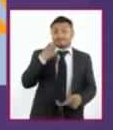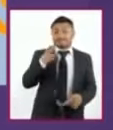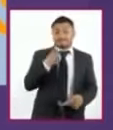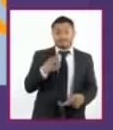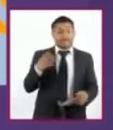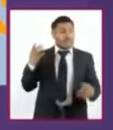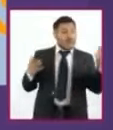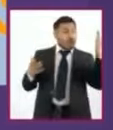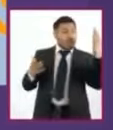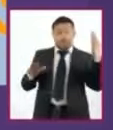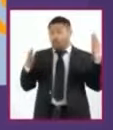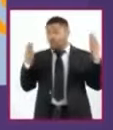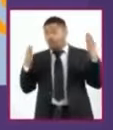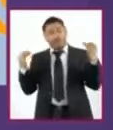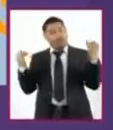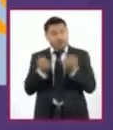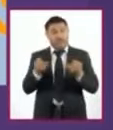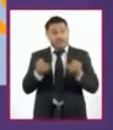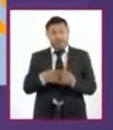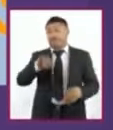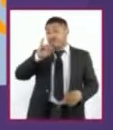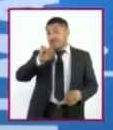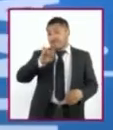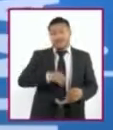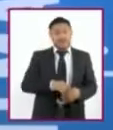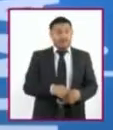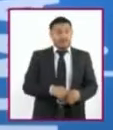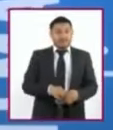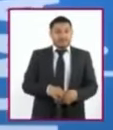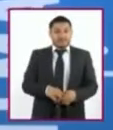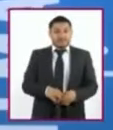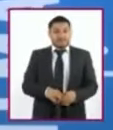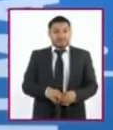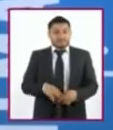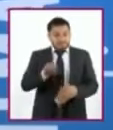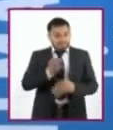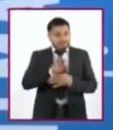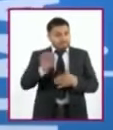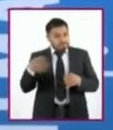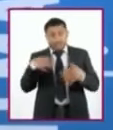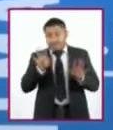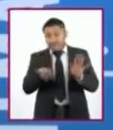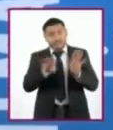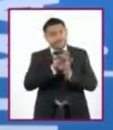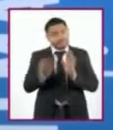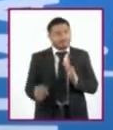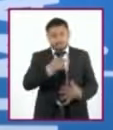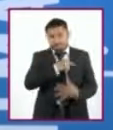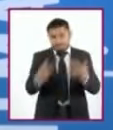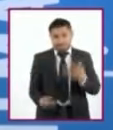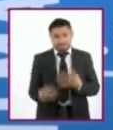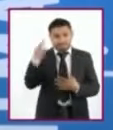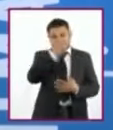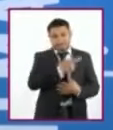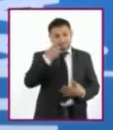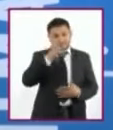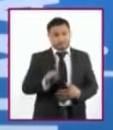reflejo de la figura original en la simetría axial. Con los ejemplos anteriores, se analizó la simetría